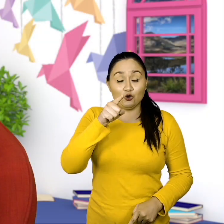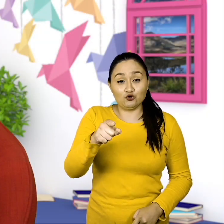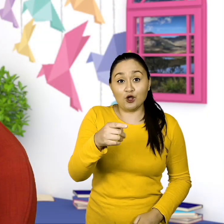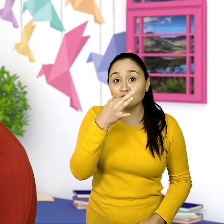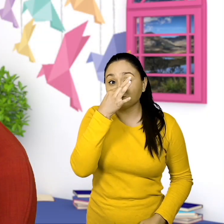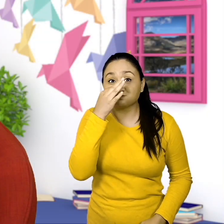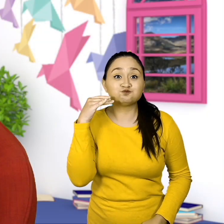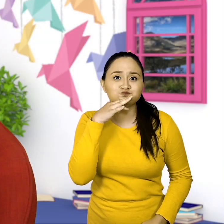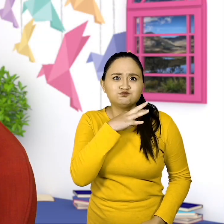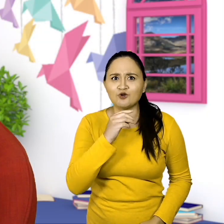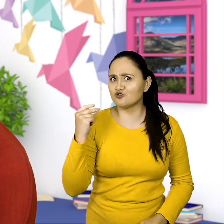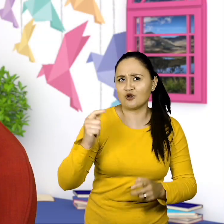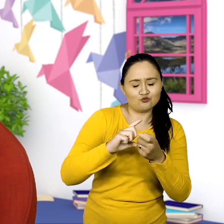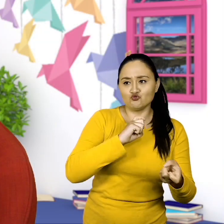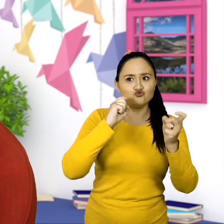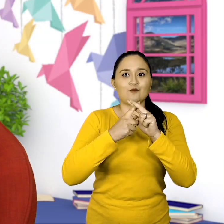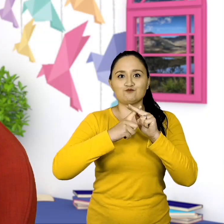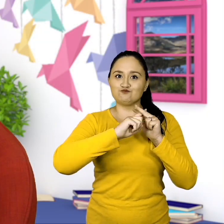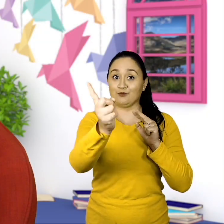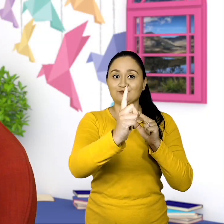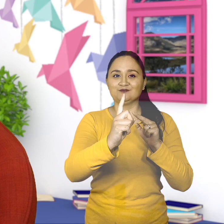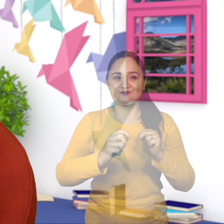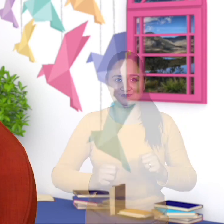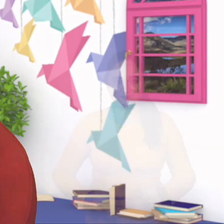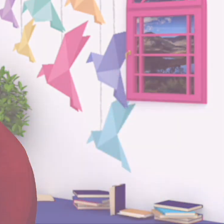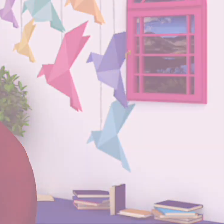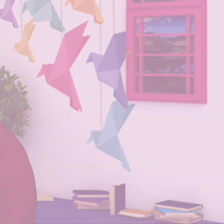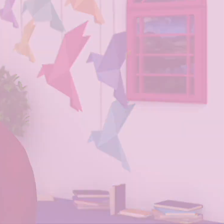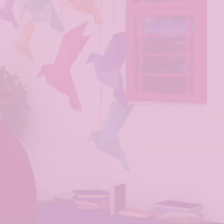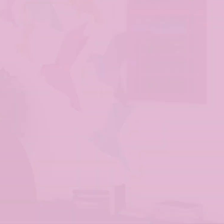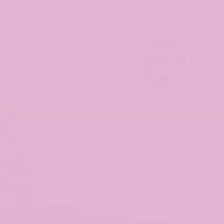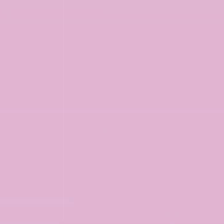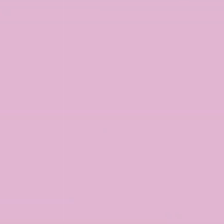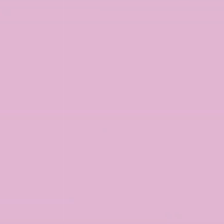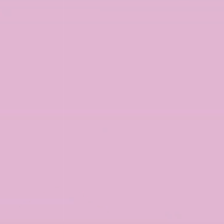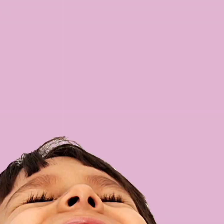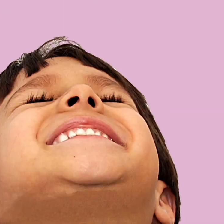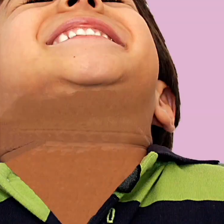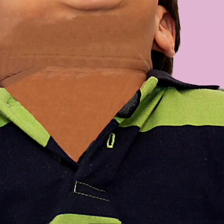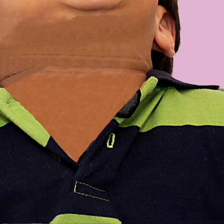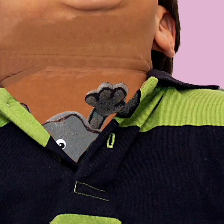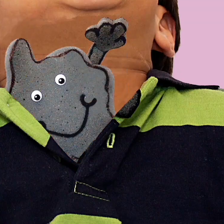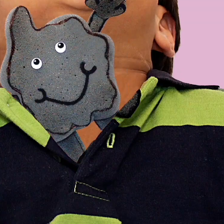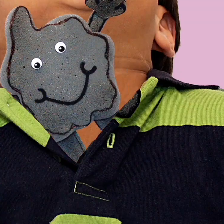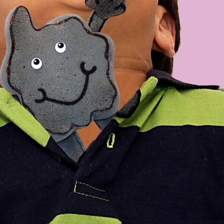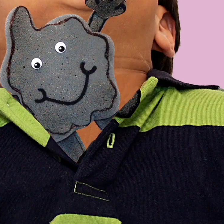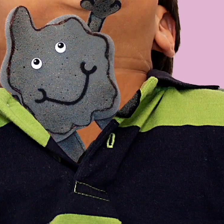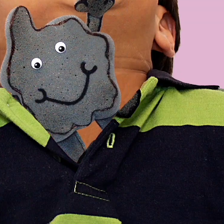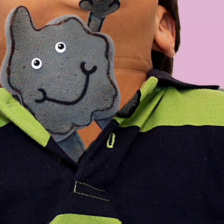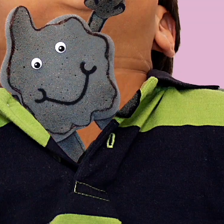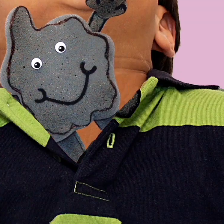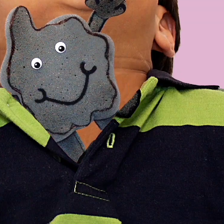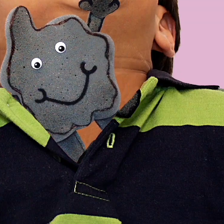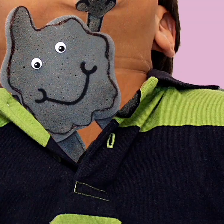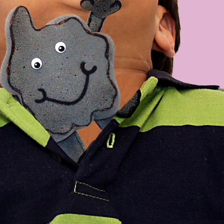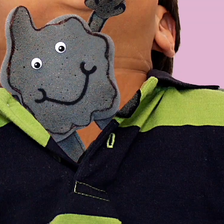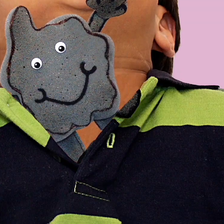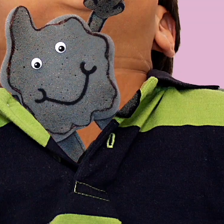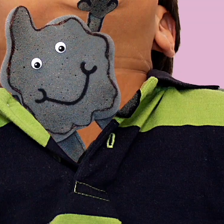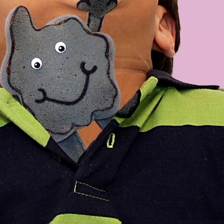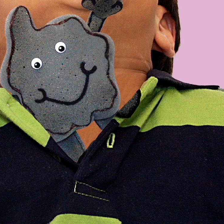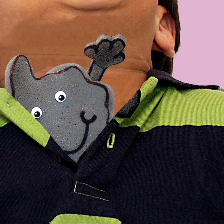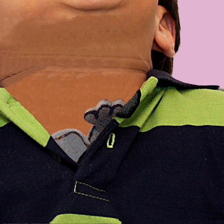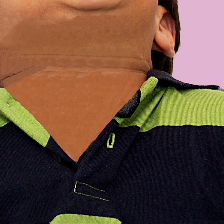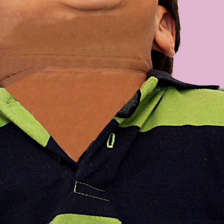Pero el muy sinvergüenza ágil dio un giro y se escapó. Trepó veloz por mi tronco y entre los pliegues del cuello el muy astuto